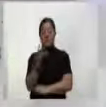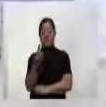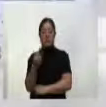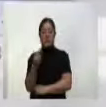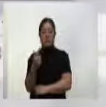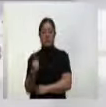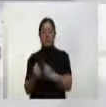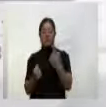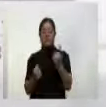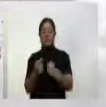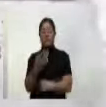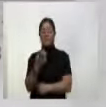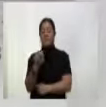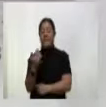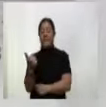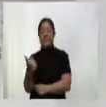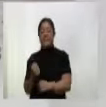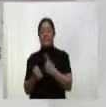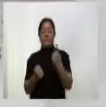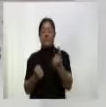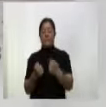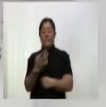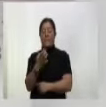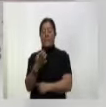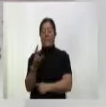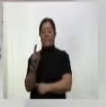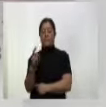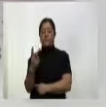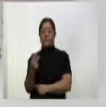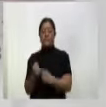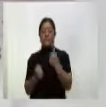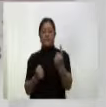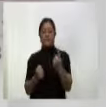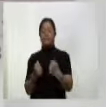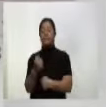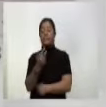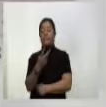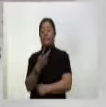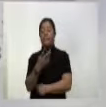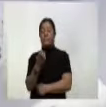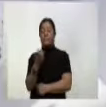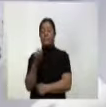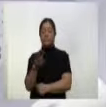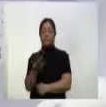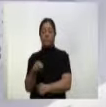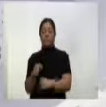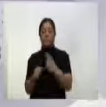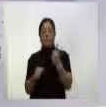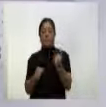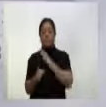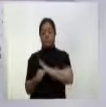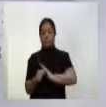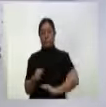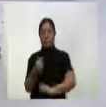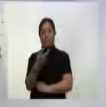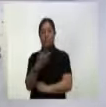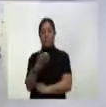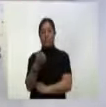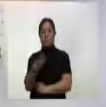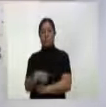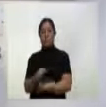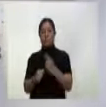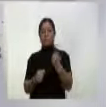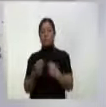Papalotla 356, Apetatitlán 332, Santa Cruz Tlaxcala 319, Zompantepec 310,